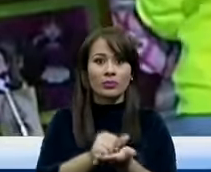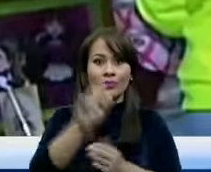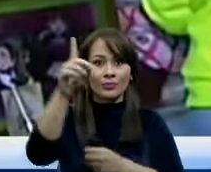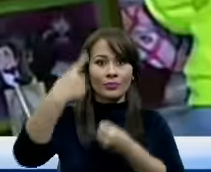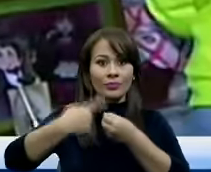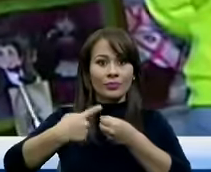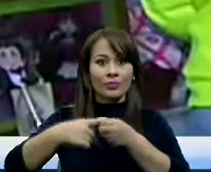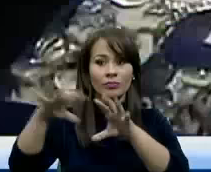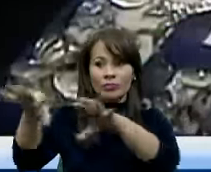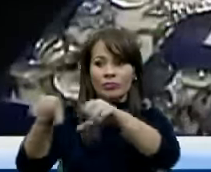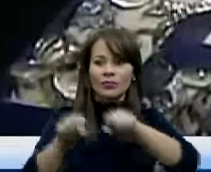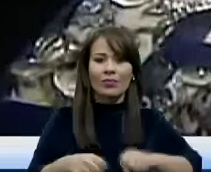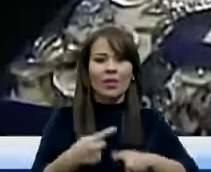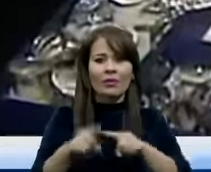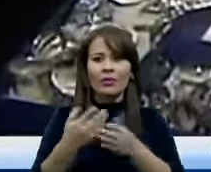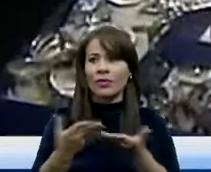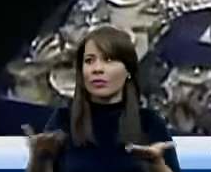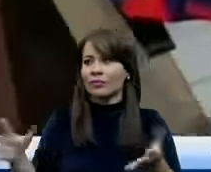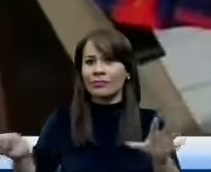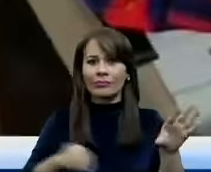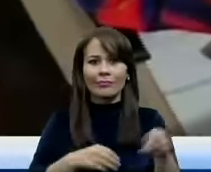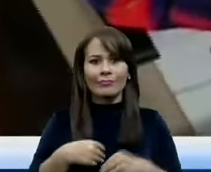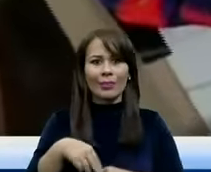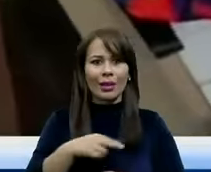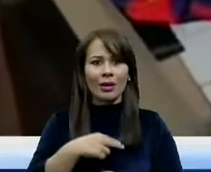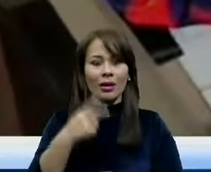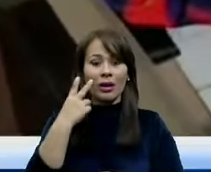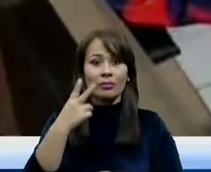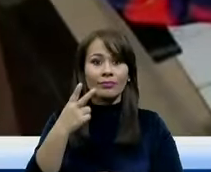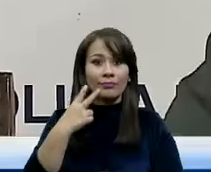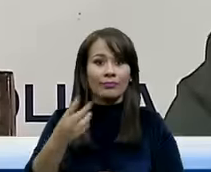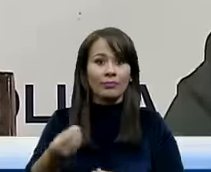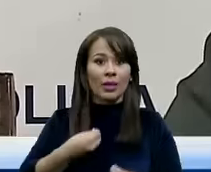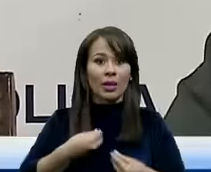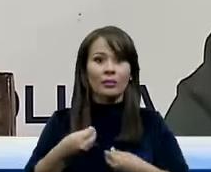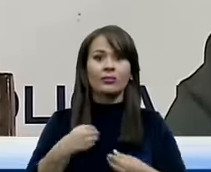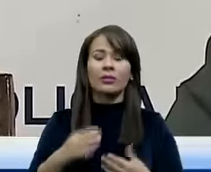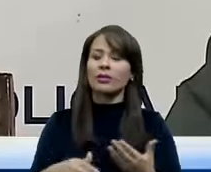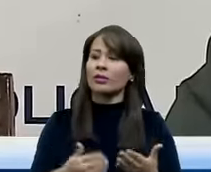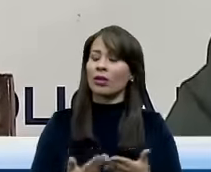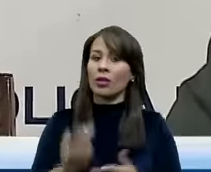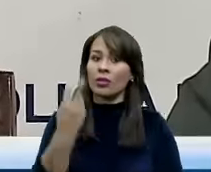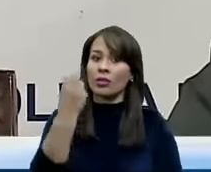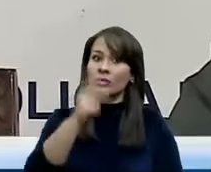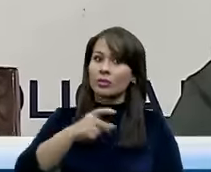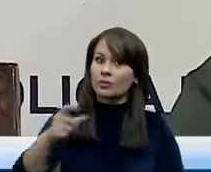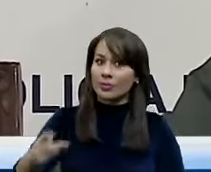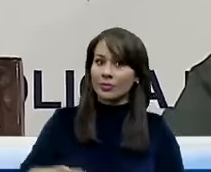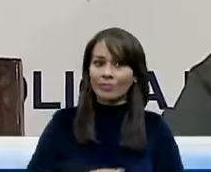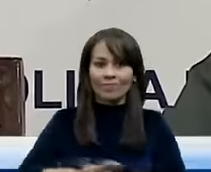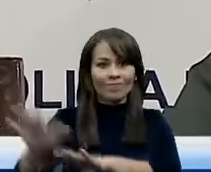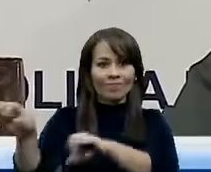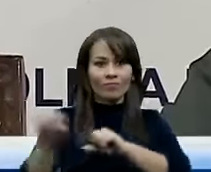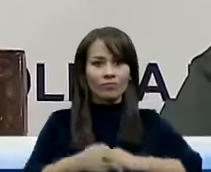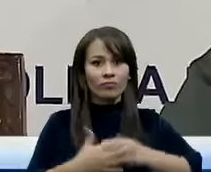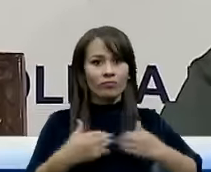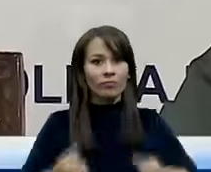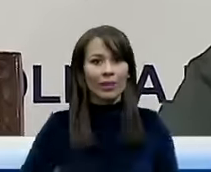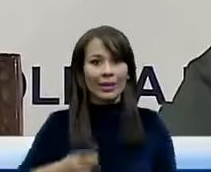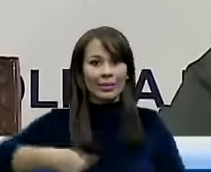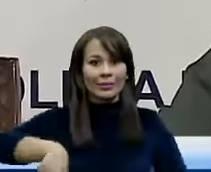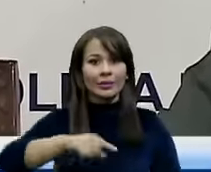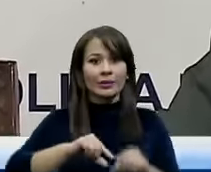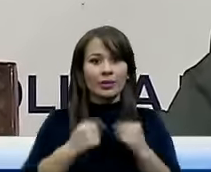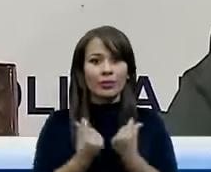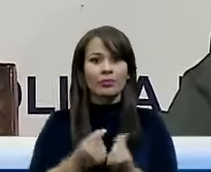decomisaron electrodomésticos, joyas, armas de fuego y dinero en efectivo. Se dan 12 personas detenidas y esta organización se